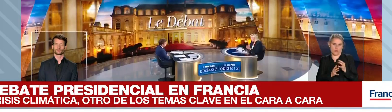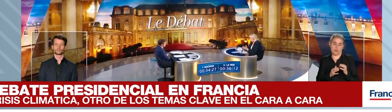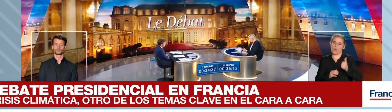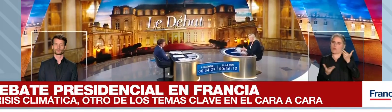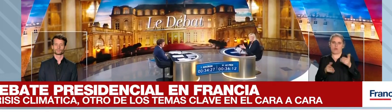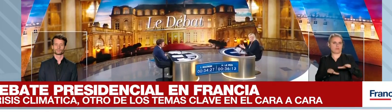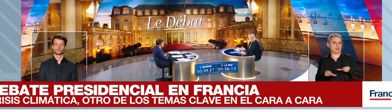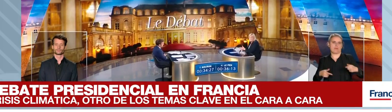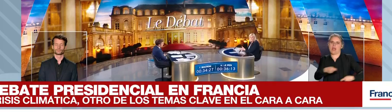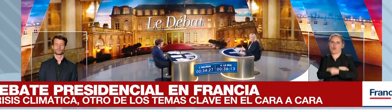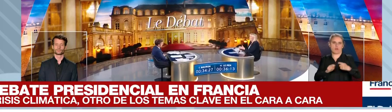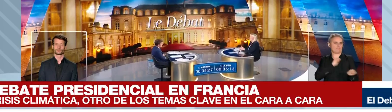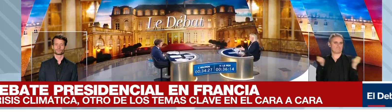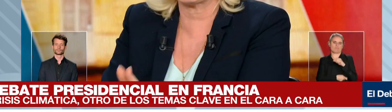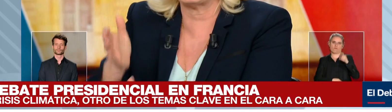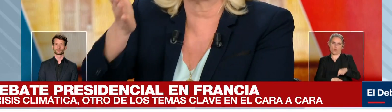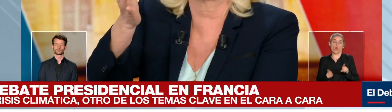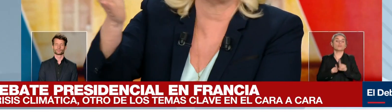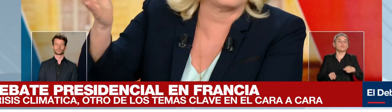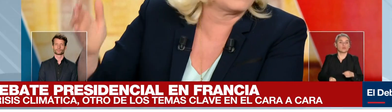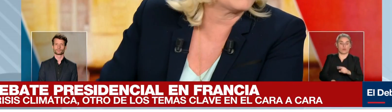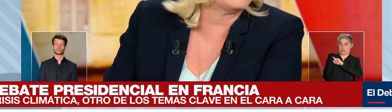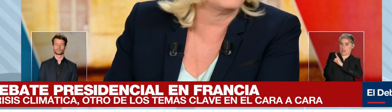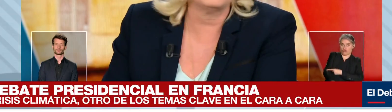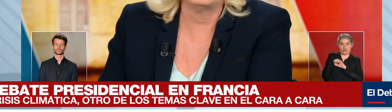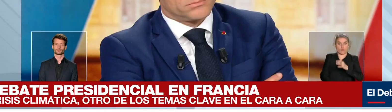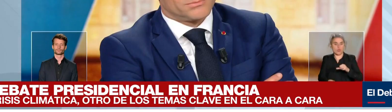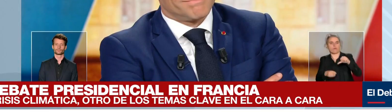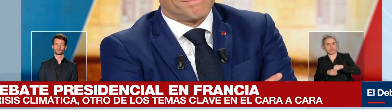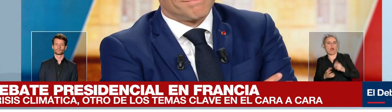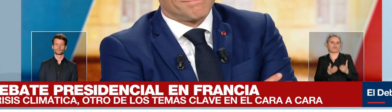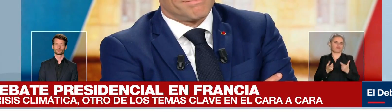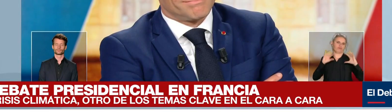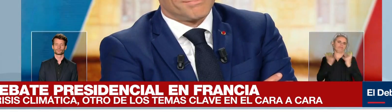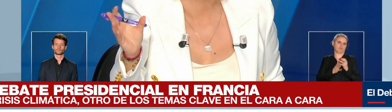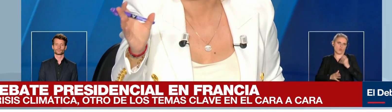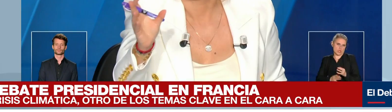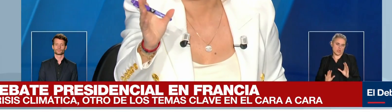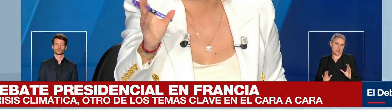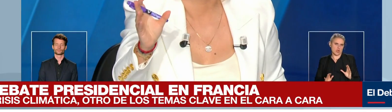modelo económico que hay que cuestionar. Y también, por supuesto, hay decisiones energéticas